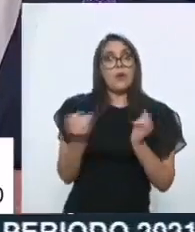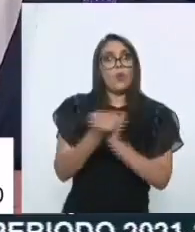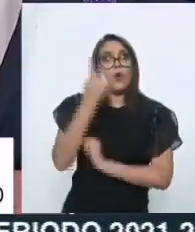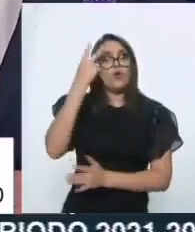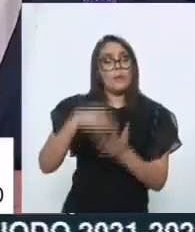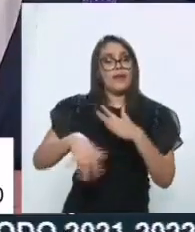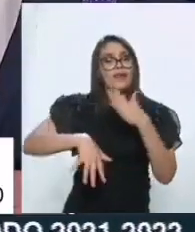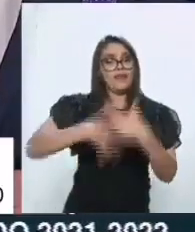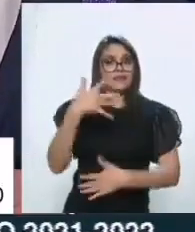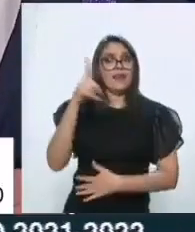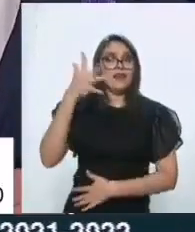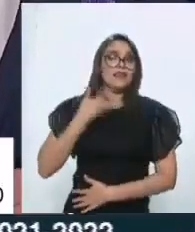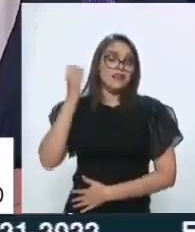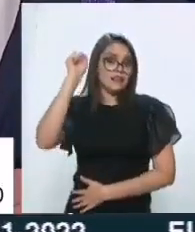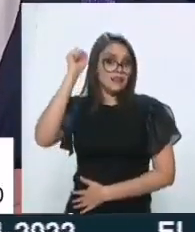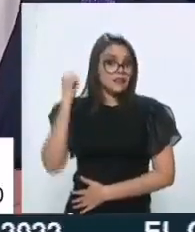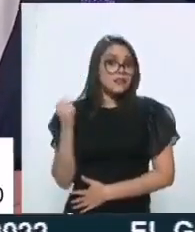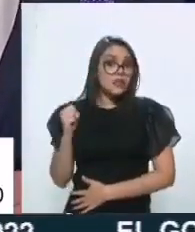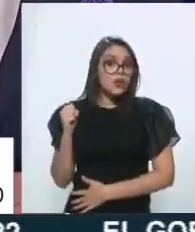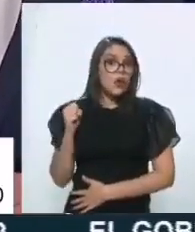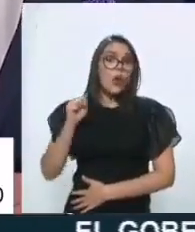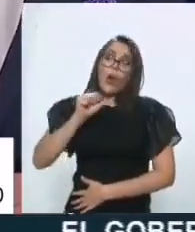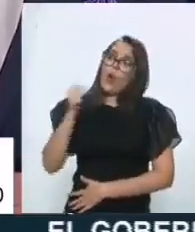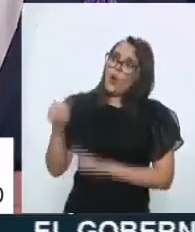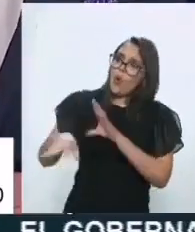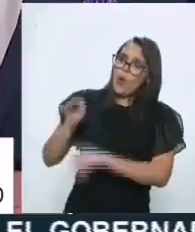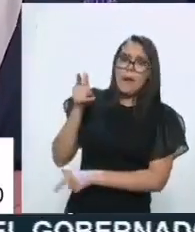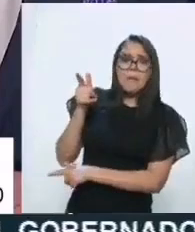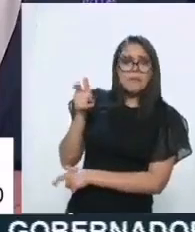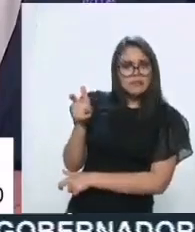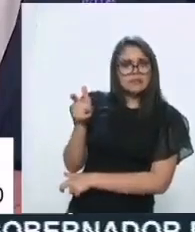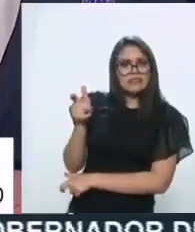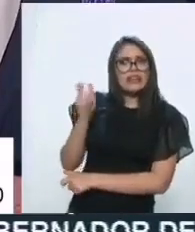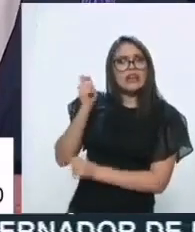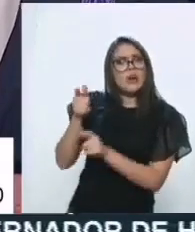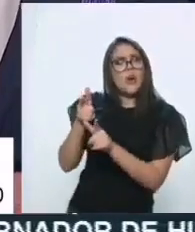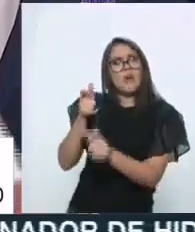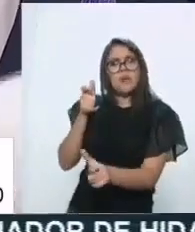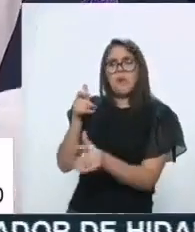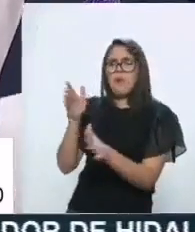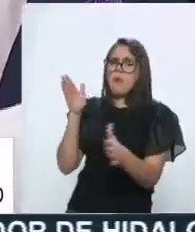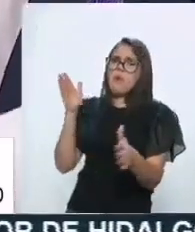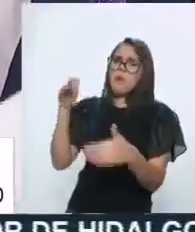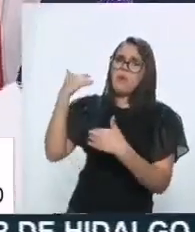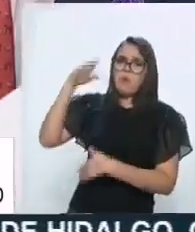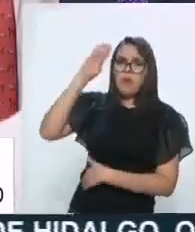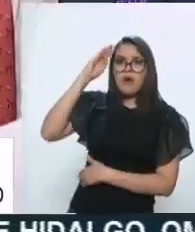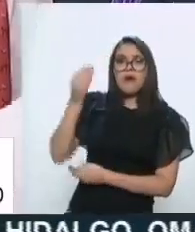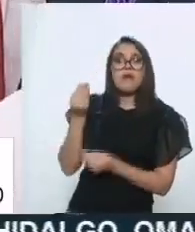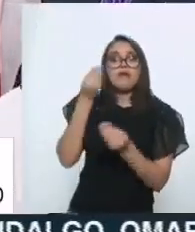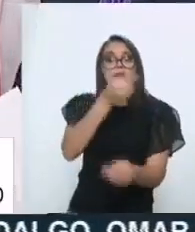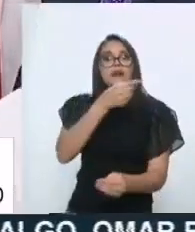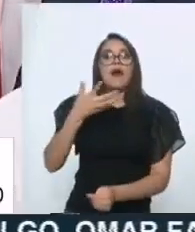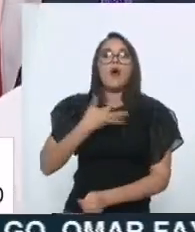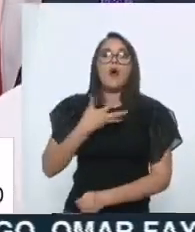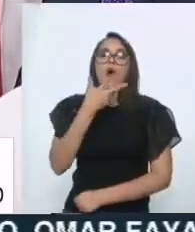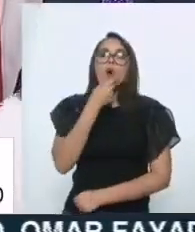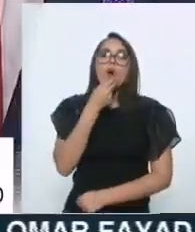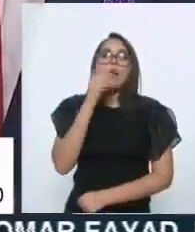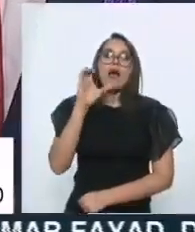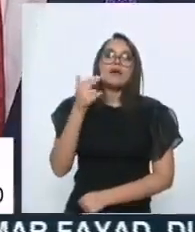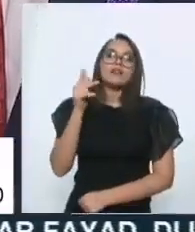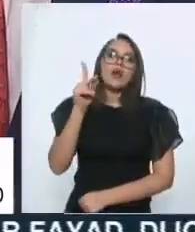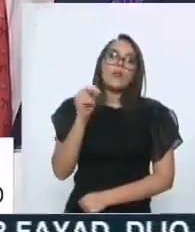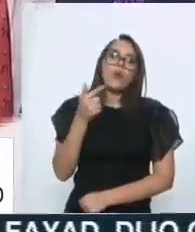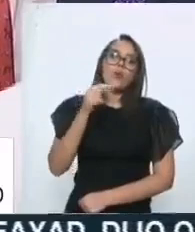Los Mochis, Sinaloa, un Barrett calibre 50, que es un fusil antiaéreo, al Chapo Guzmán en su detención.